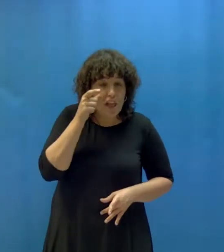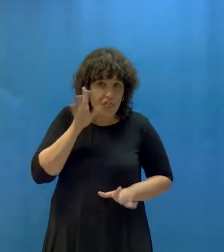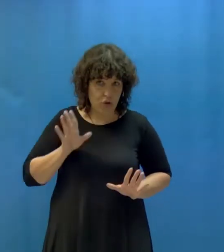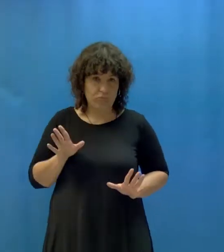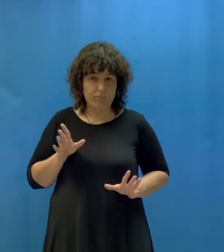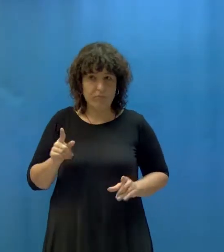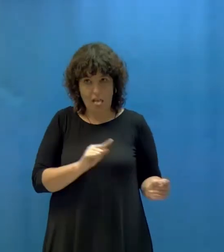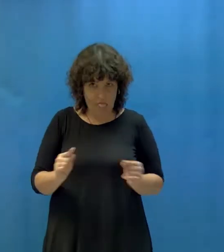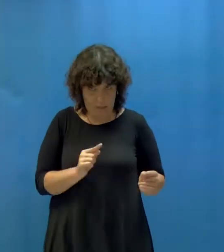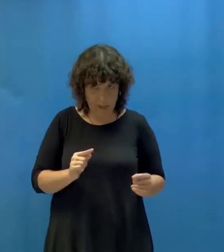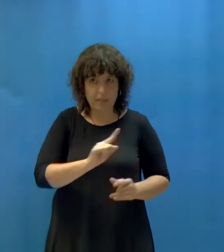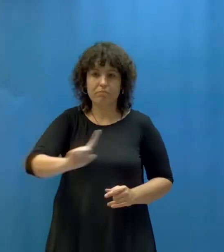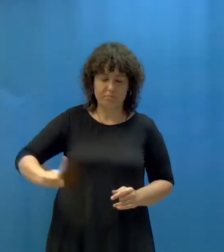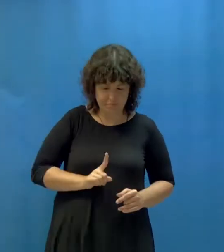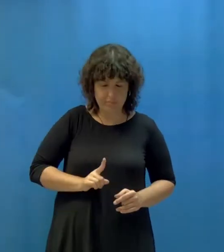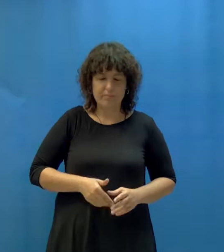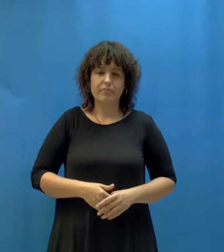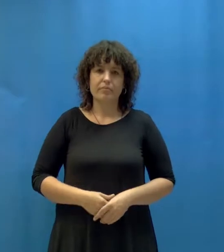para debate.